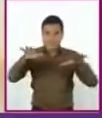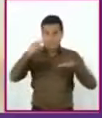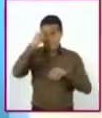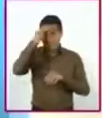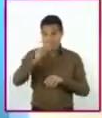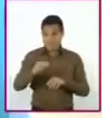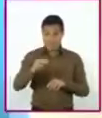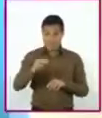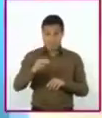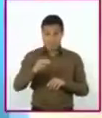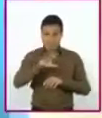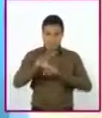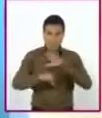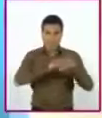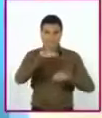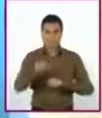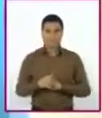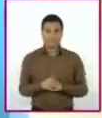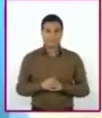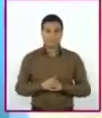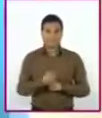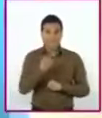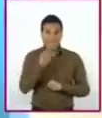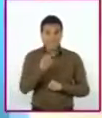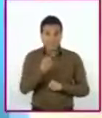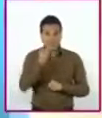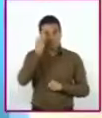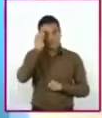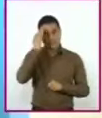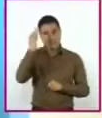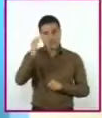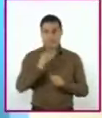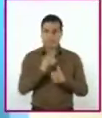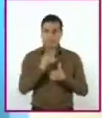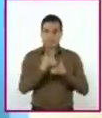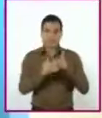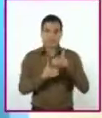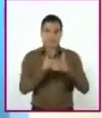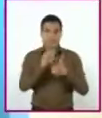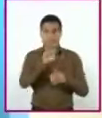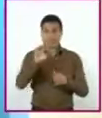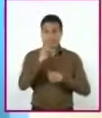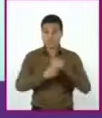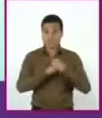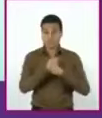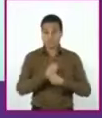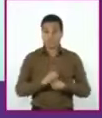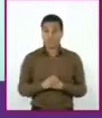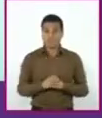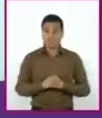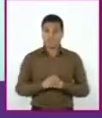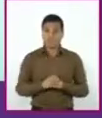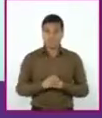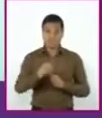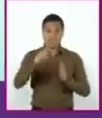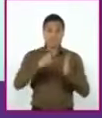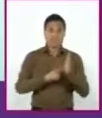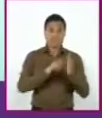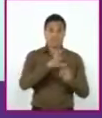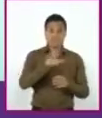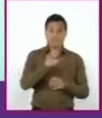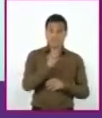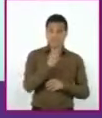antiguo. En fin, fue un complejo y largo proceso que duró 300 años. Desde